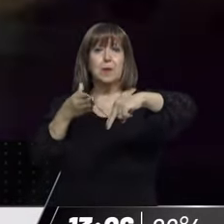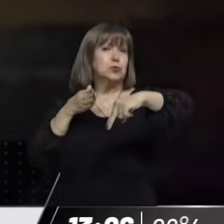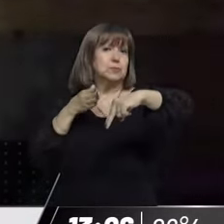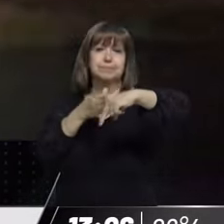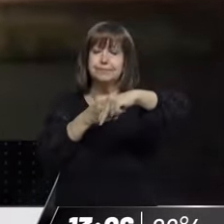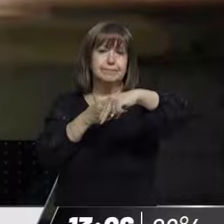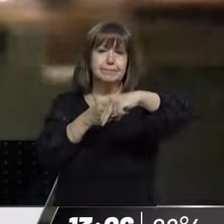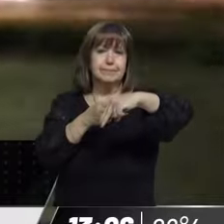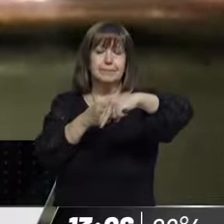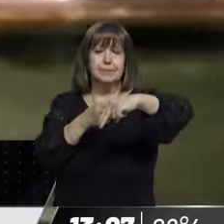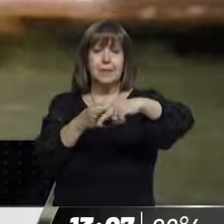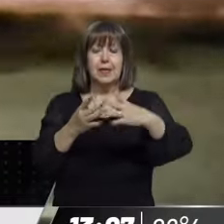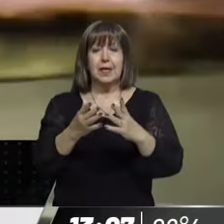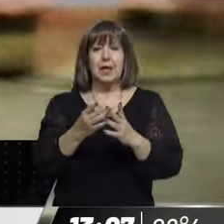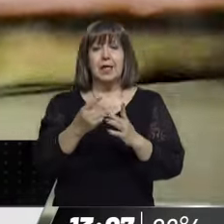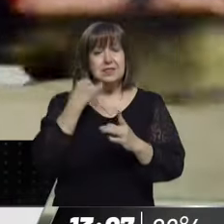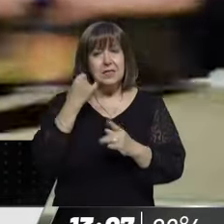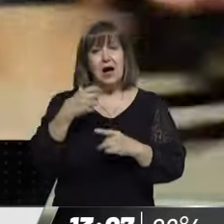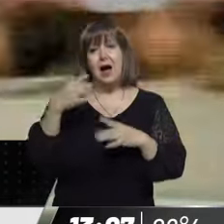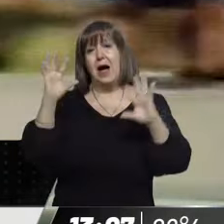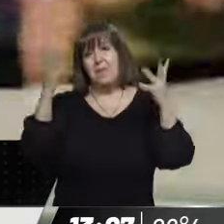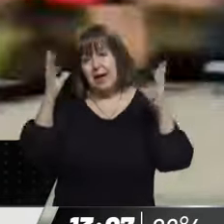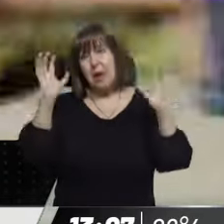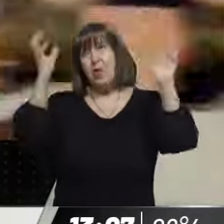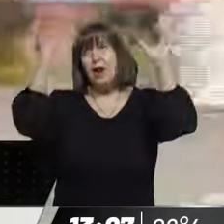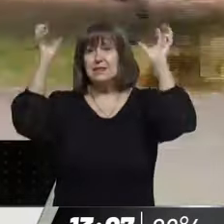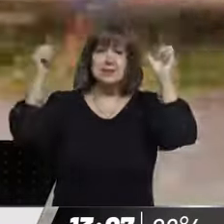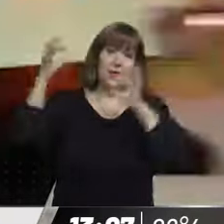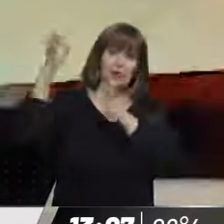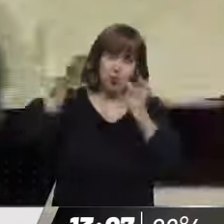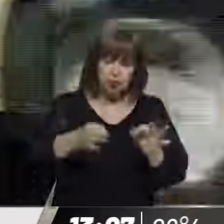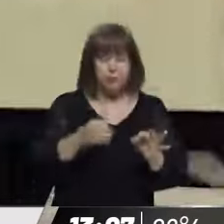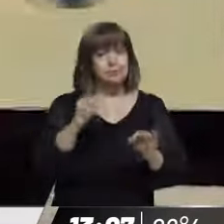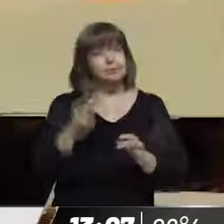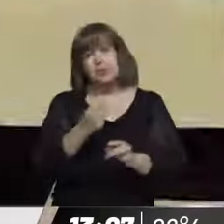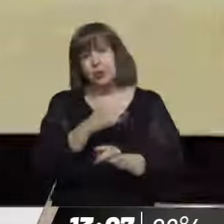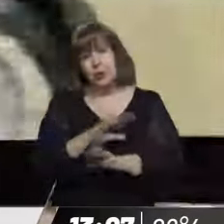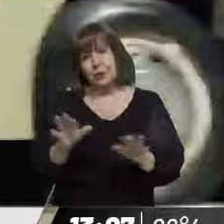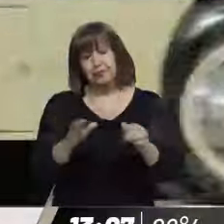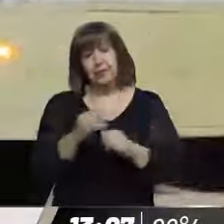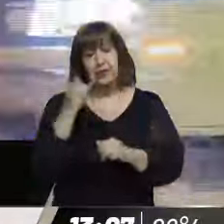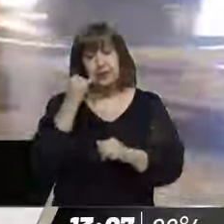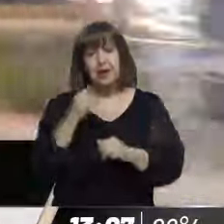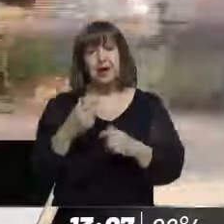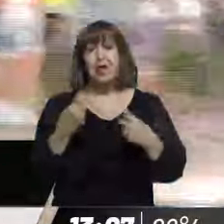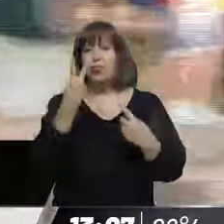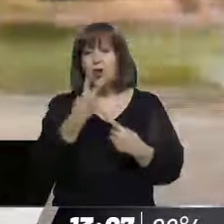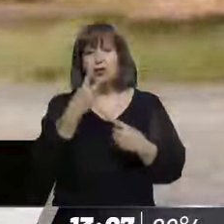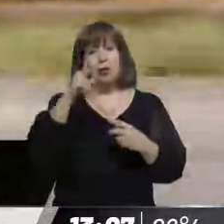por el transporte público. Personal del Servicio de Emergencias Coordinado constató la muerte de la persona. Domingo